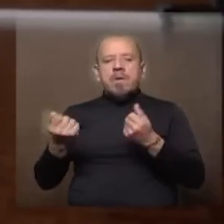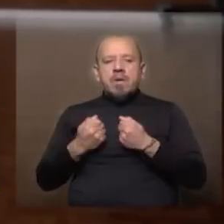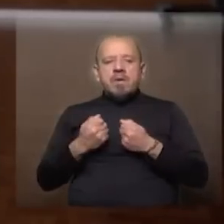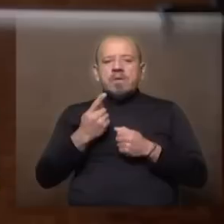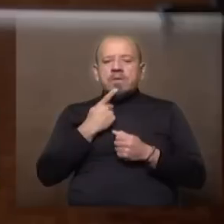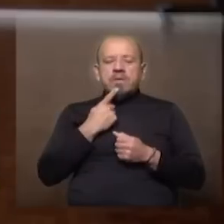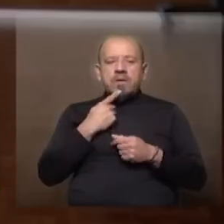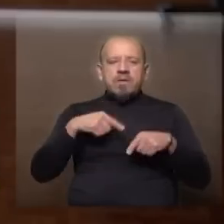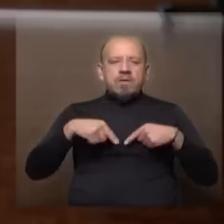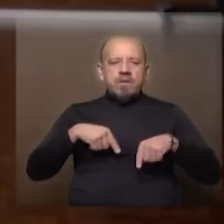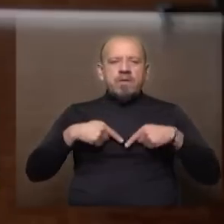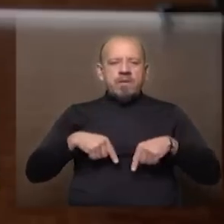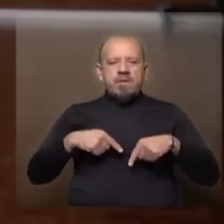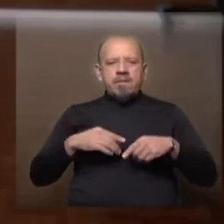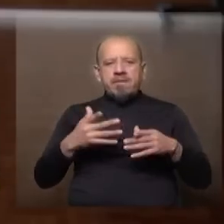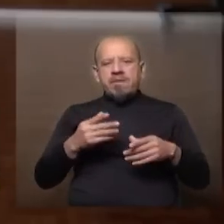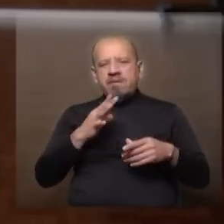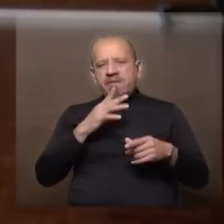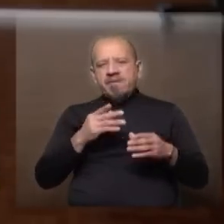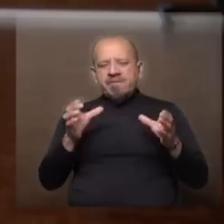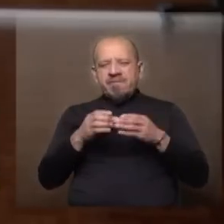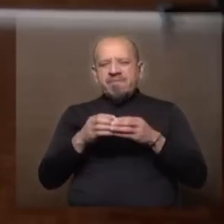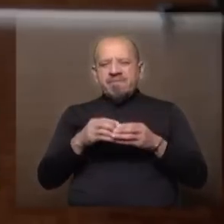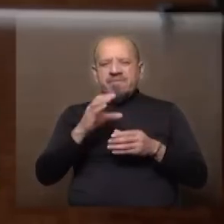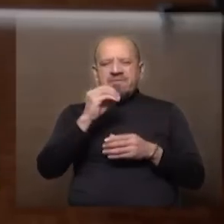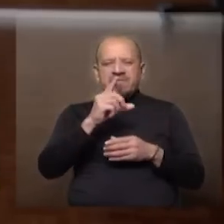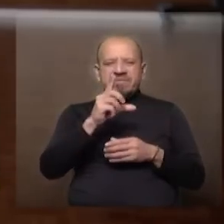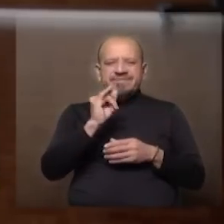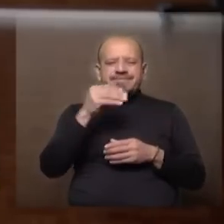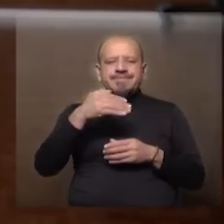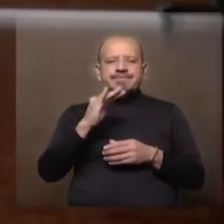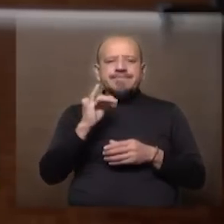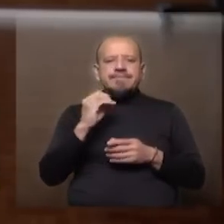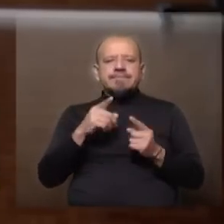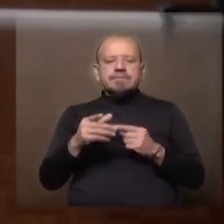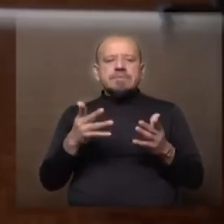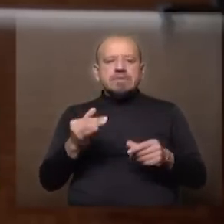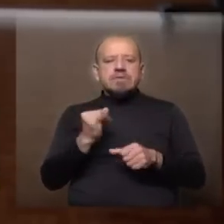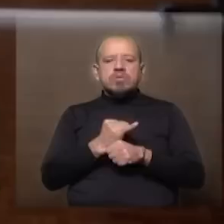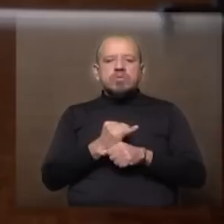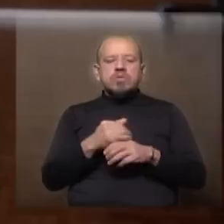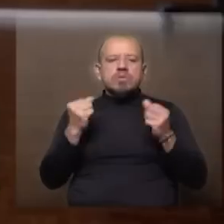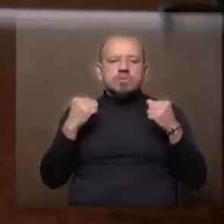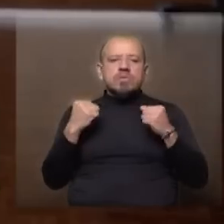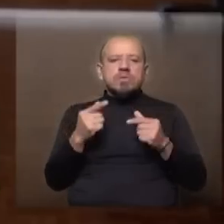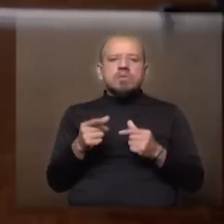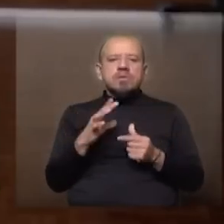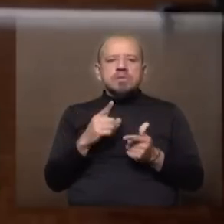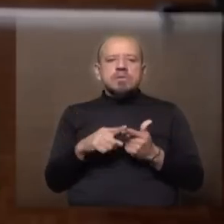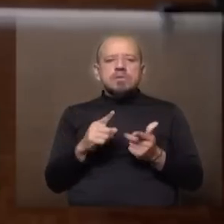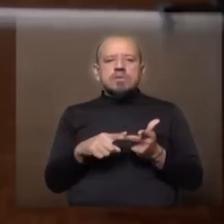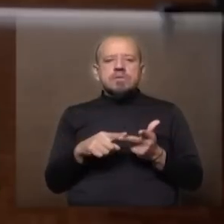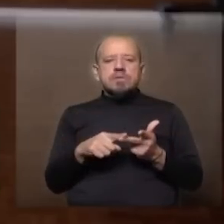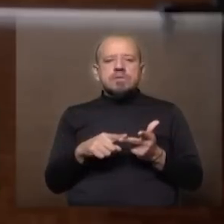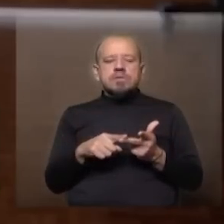políticas de la intendencia despliega que s está el comité olímpico apoyándonos varias instituciones deportivas eh varias